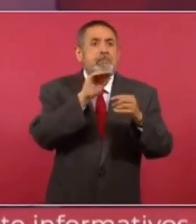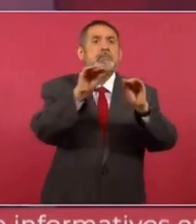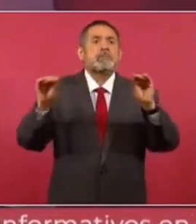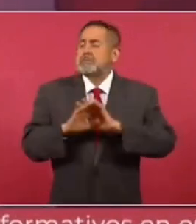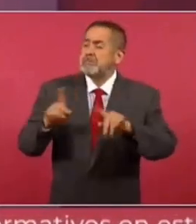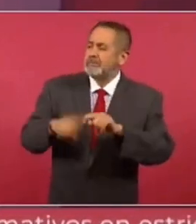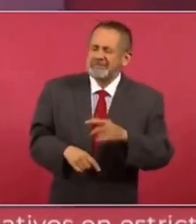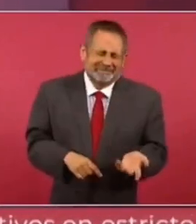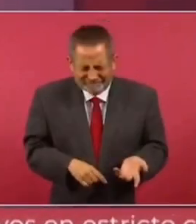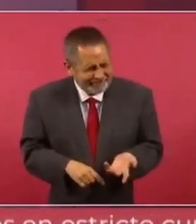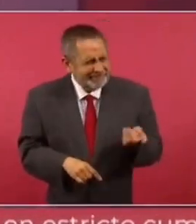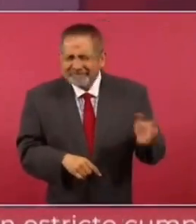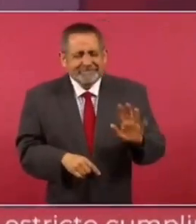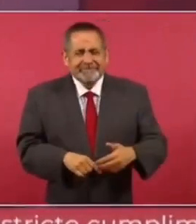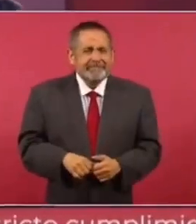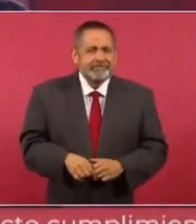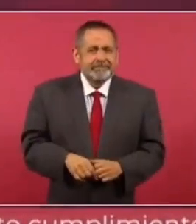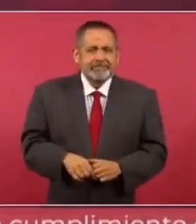Pero eso es lo de menos.